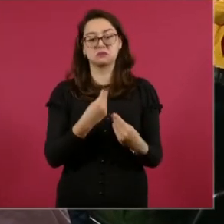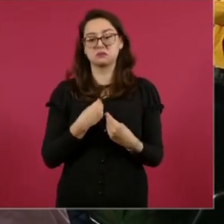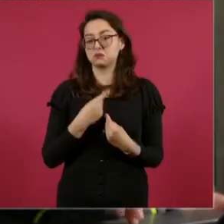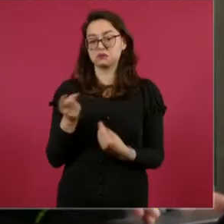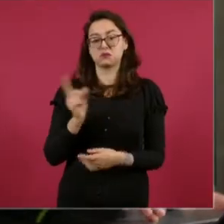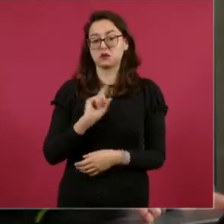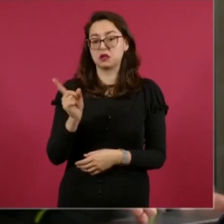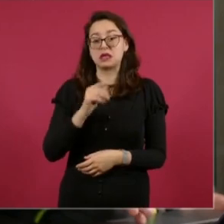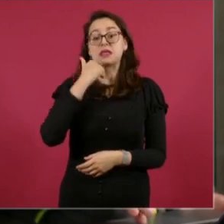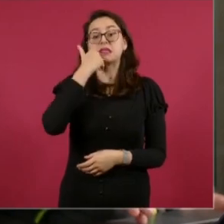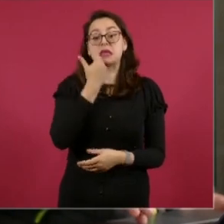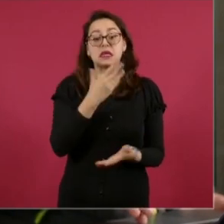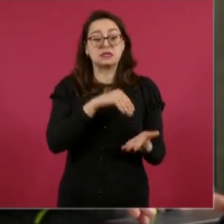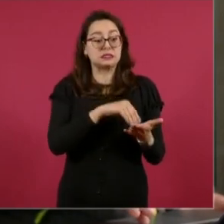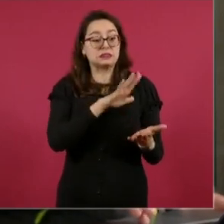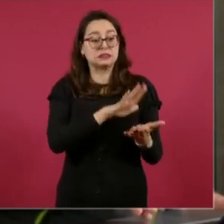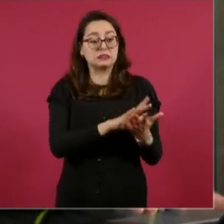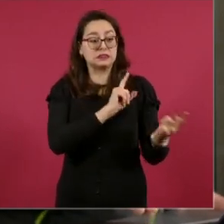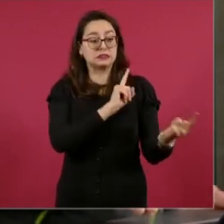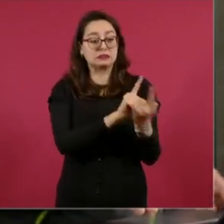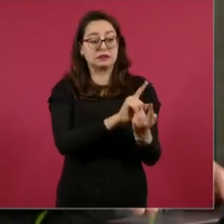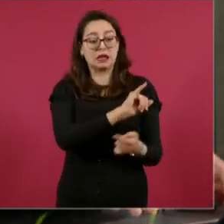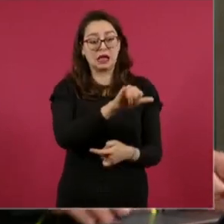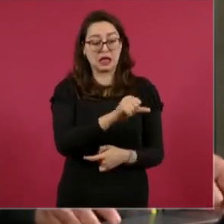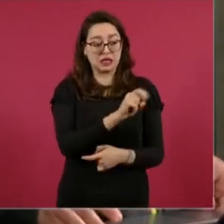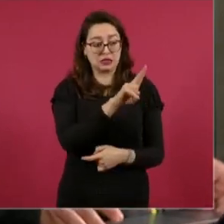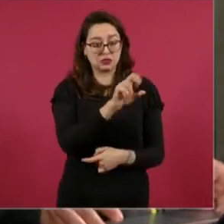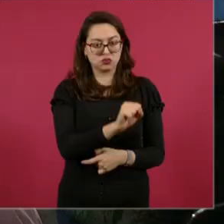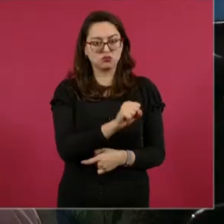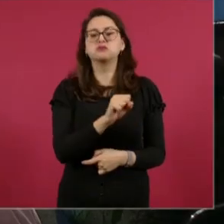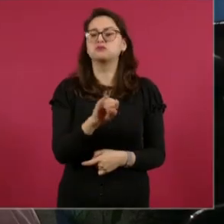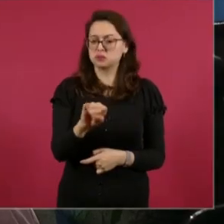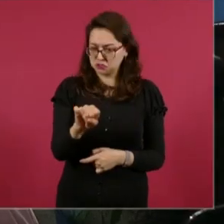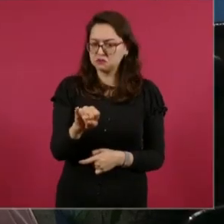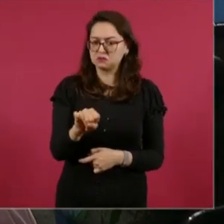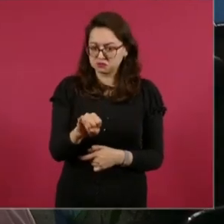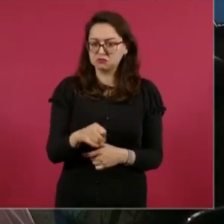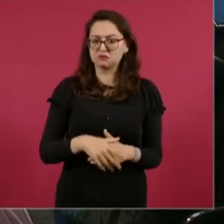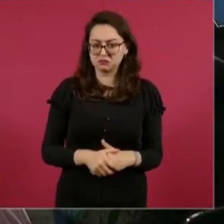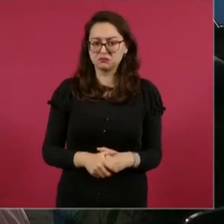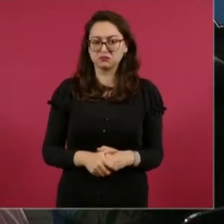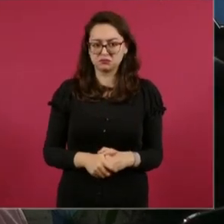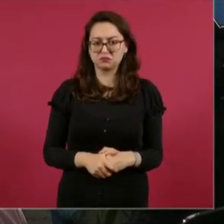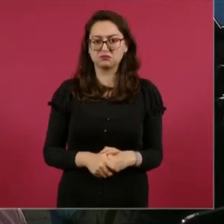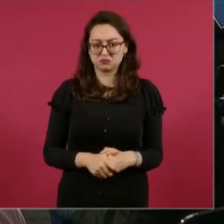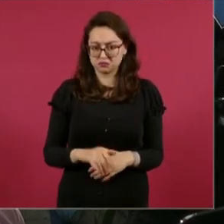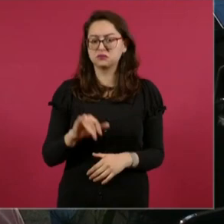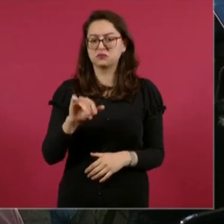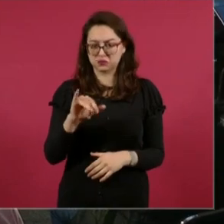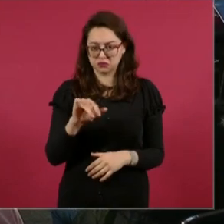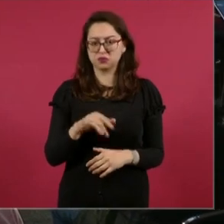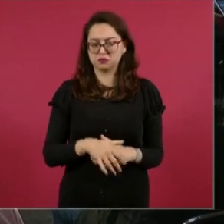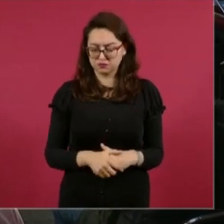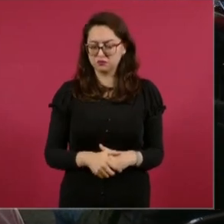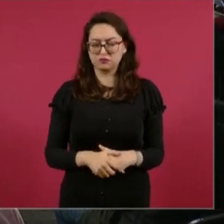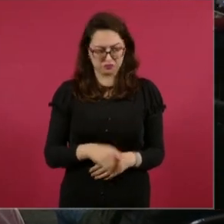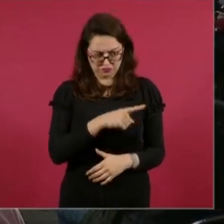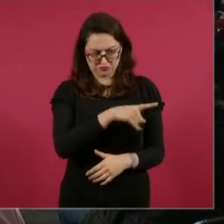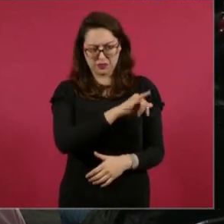mí, quieren una cita con Jesús para entregárselas. Jesús lo recibe. Ah, bueno, te doy ahorita el contacto a los